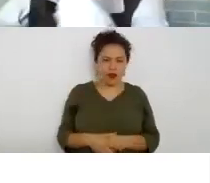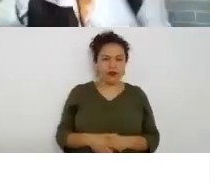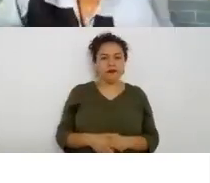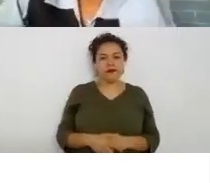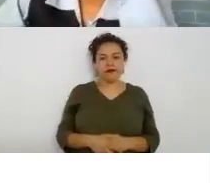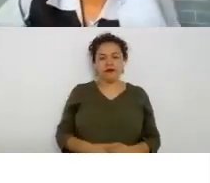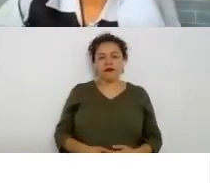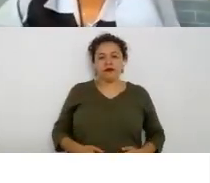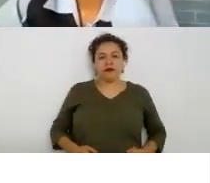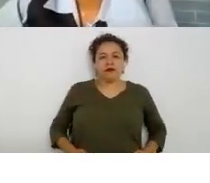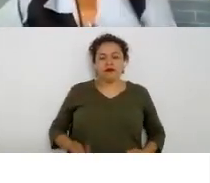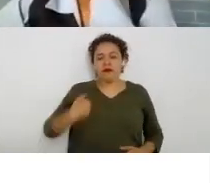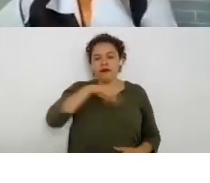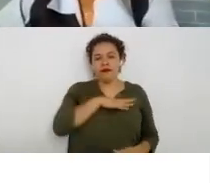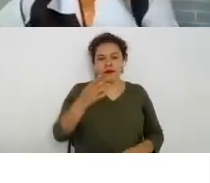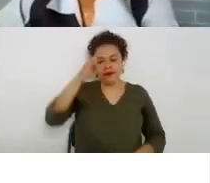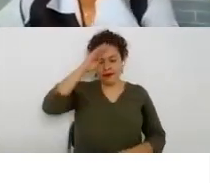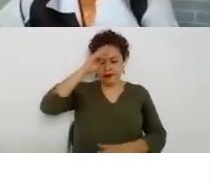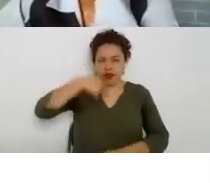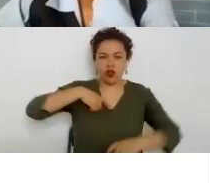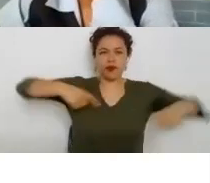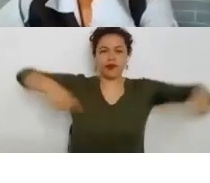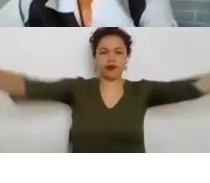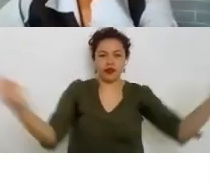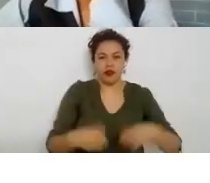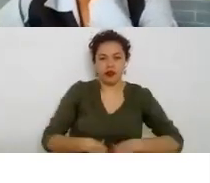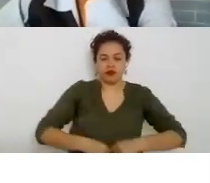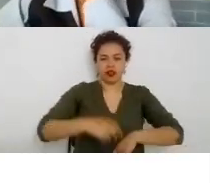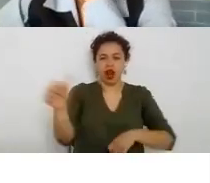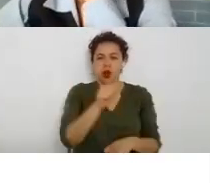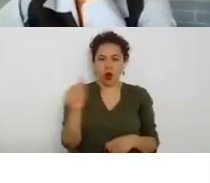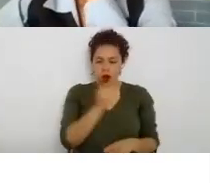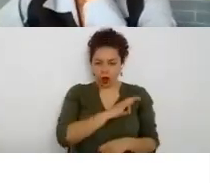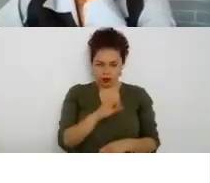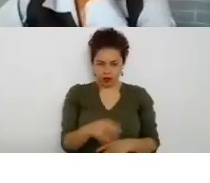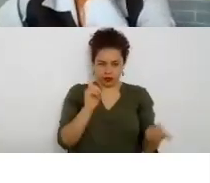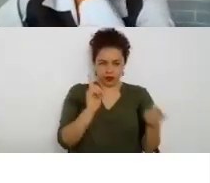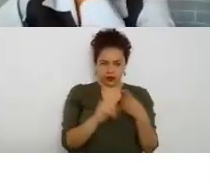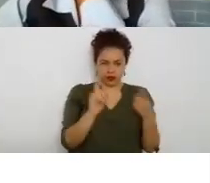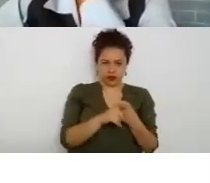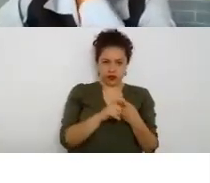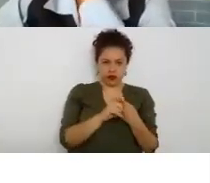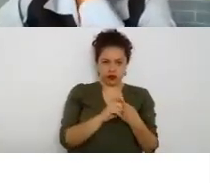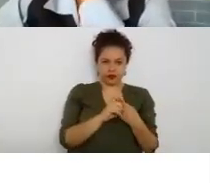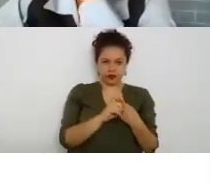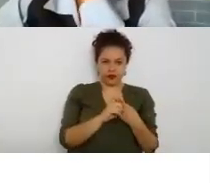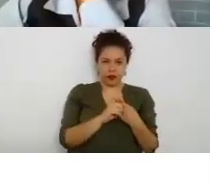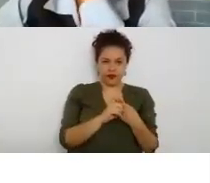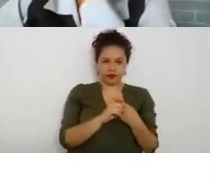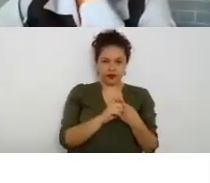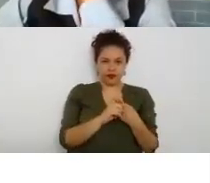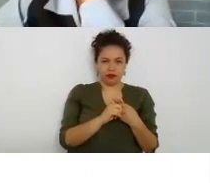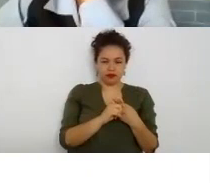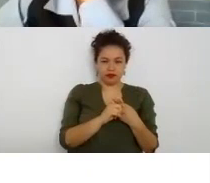Lo que podemos considerar para ver si yo puedo desplazar a la víctima podría ser lo siguiente. El 1. No voy a mover a la víctima